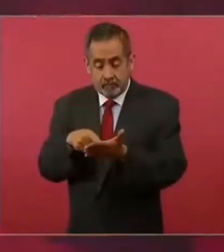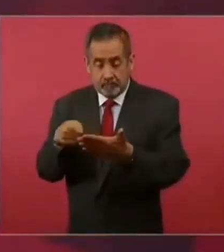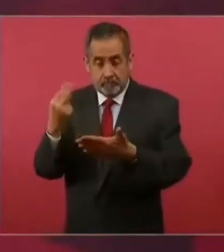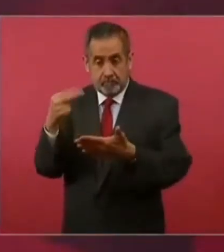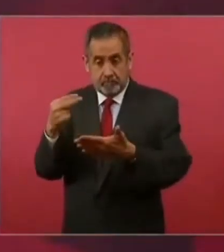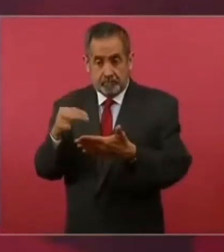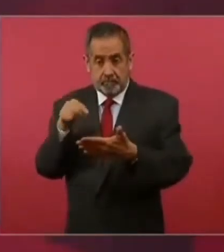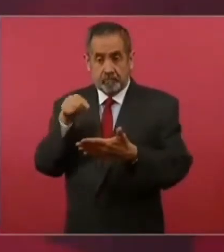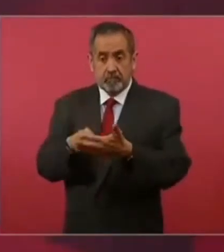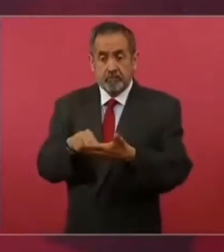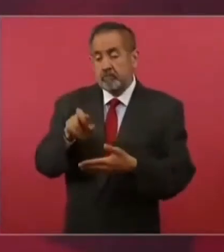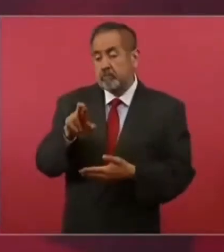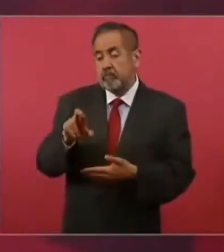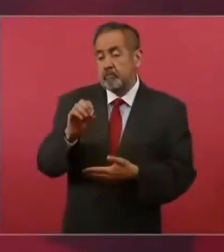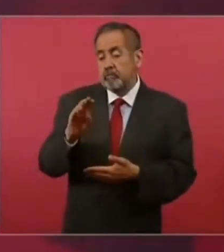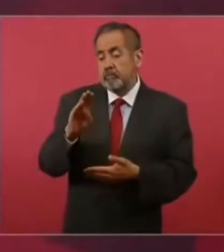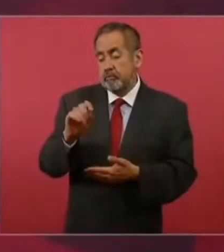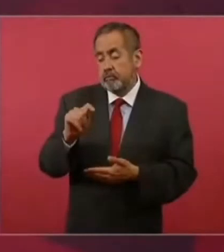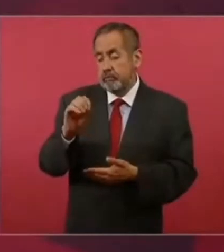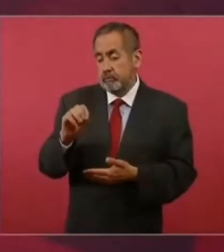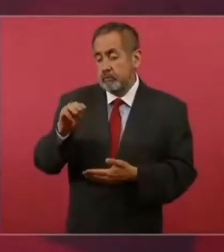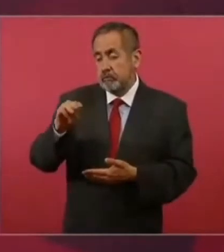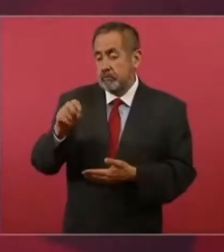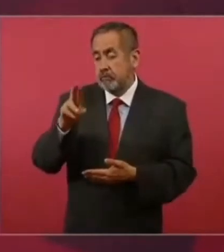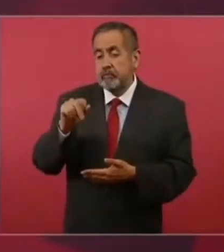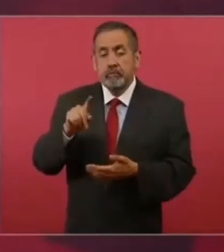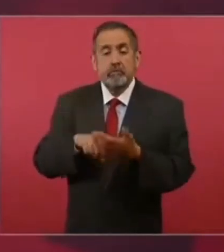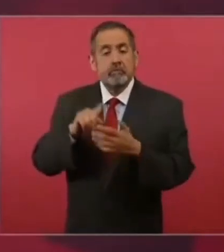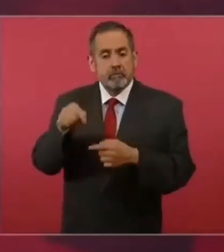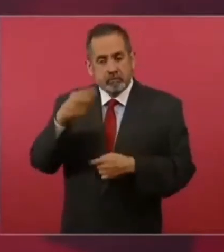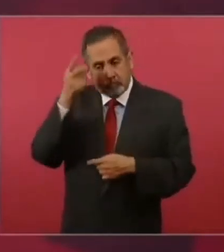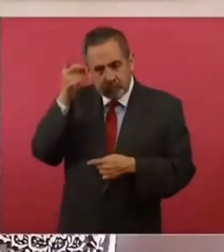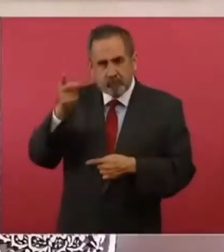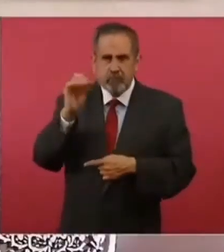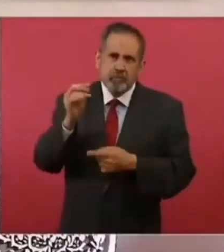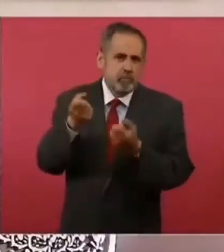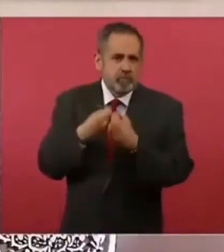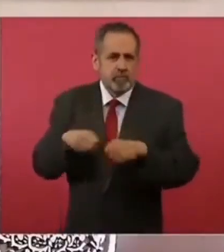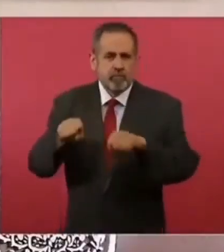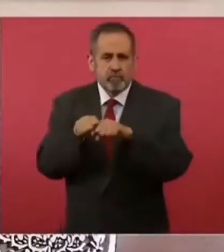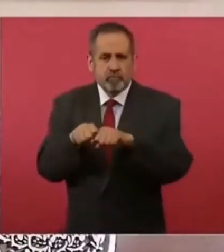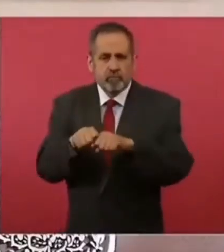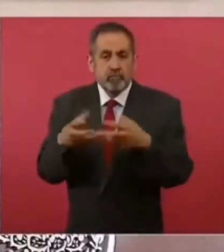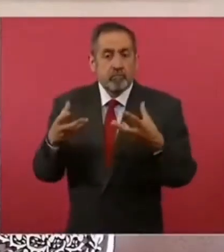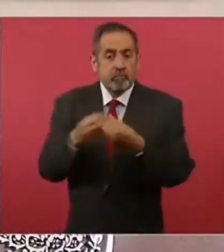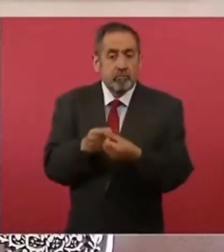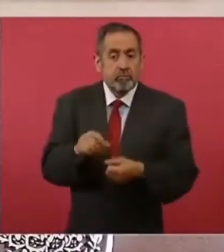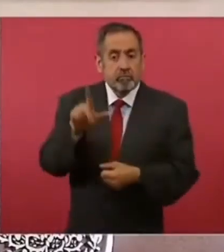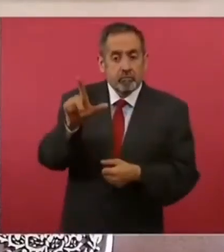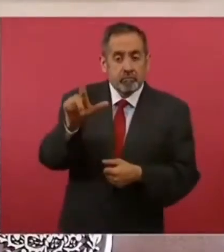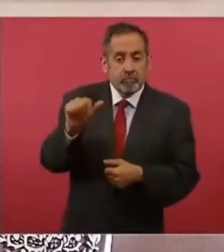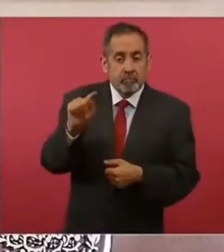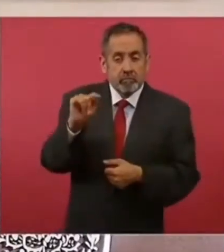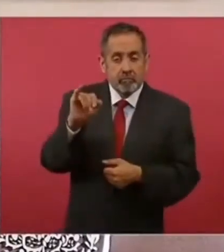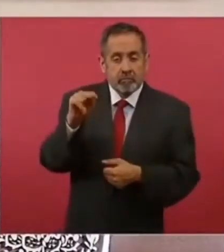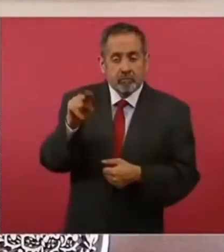aparece que Roberto Madrazo es dueño o socio de Latinus,